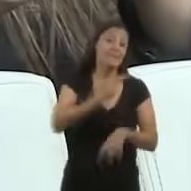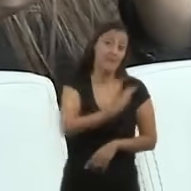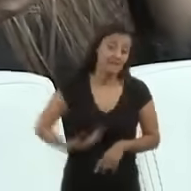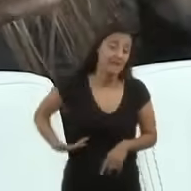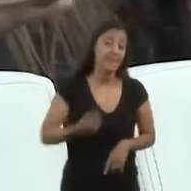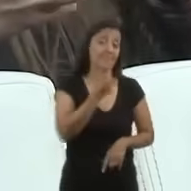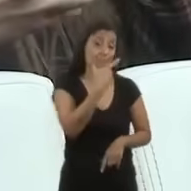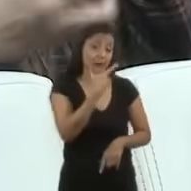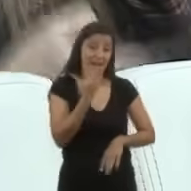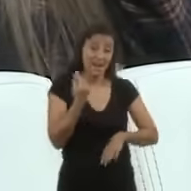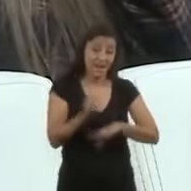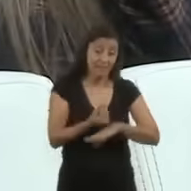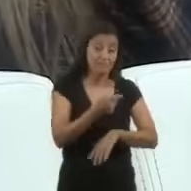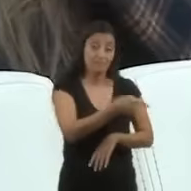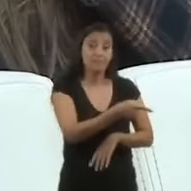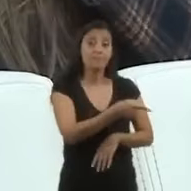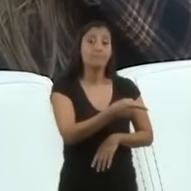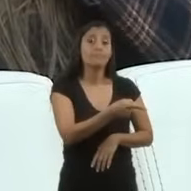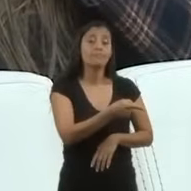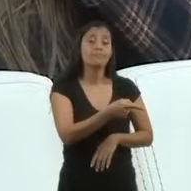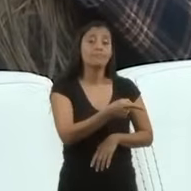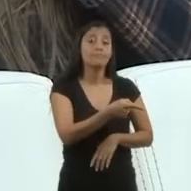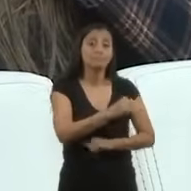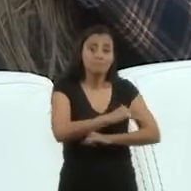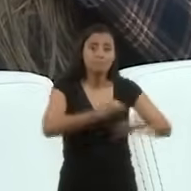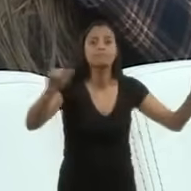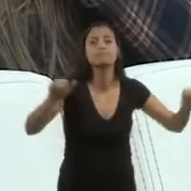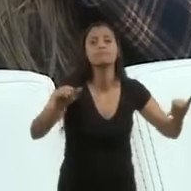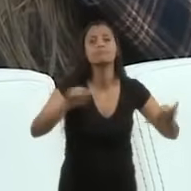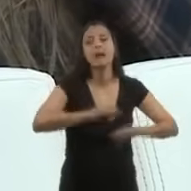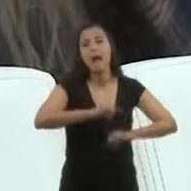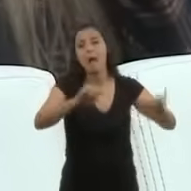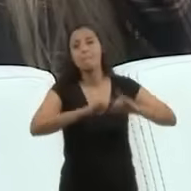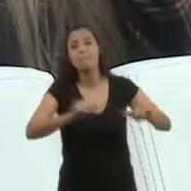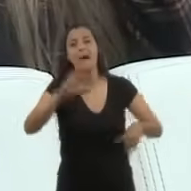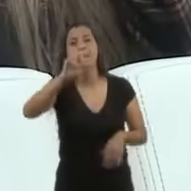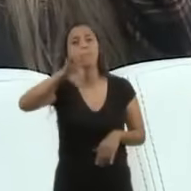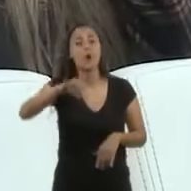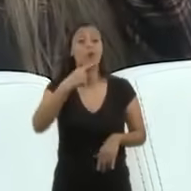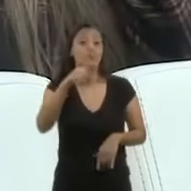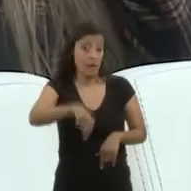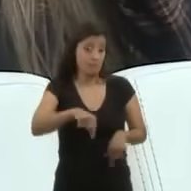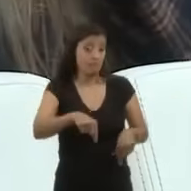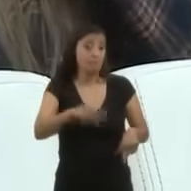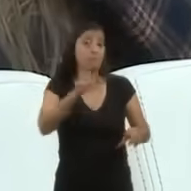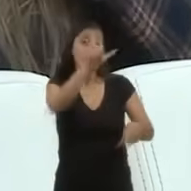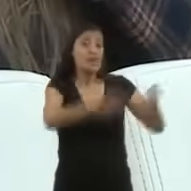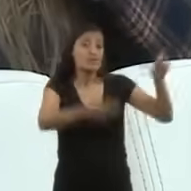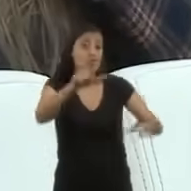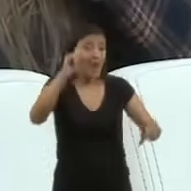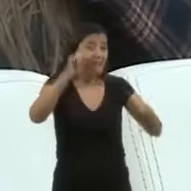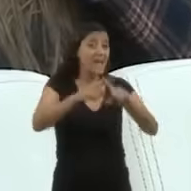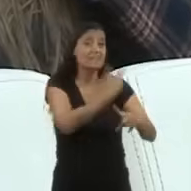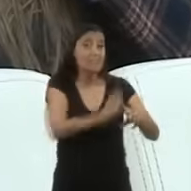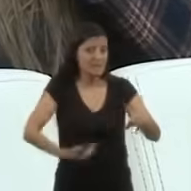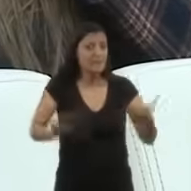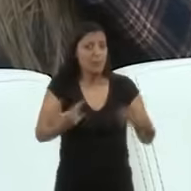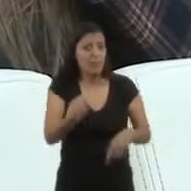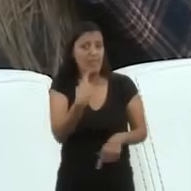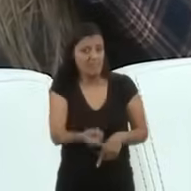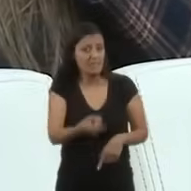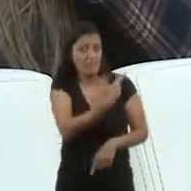Mauricio macri relanzó el pro y igual a los expresidentes se les puede decir presidente Así que no hay problema